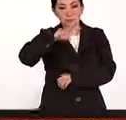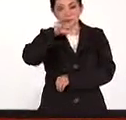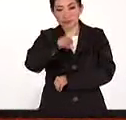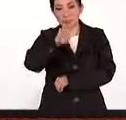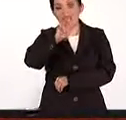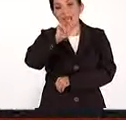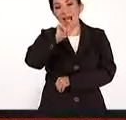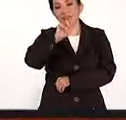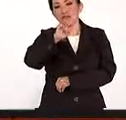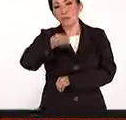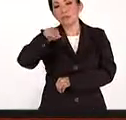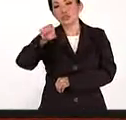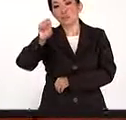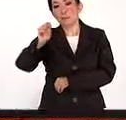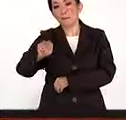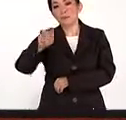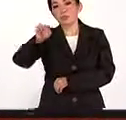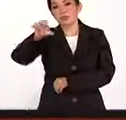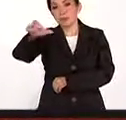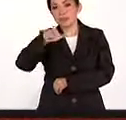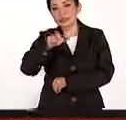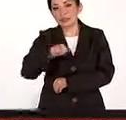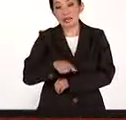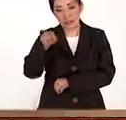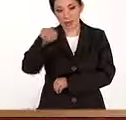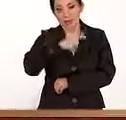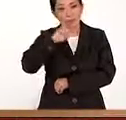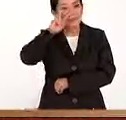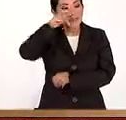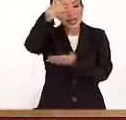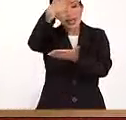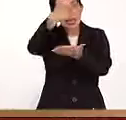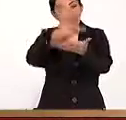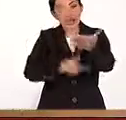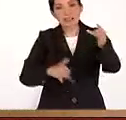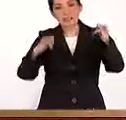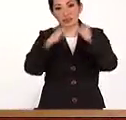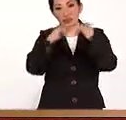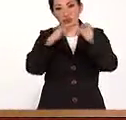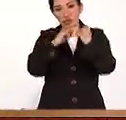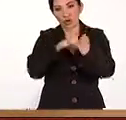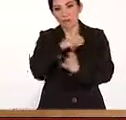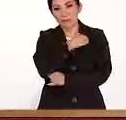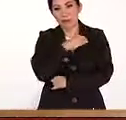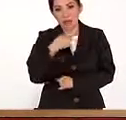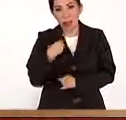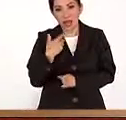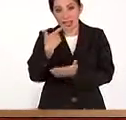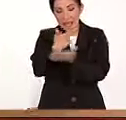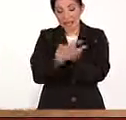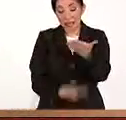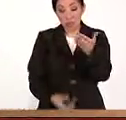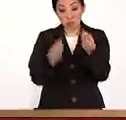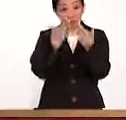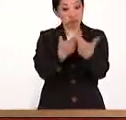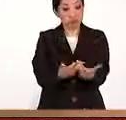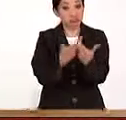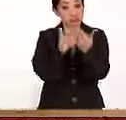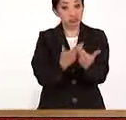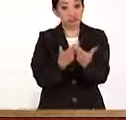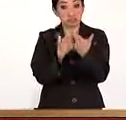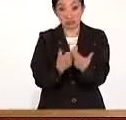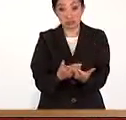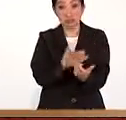becatón puntocom ahí pueden revisar además las instituciones que forman parte que aquí tenemos el listado son bastantes son